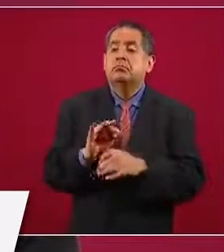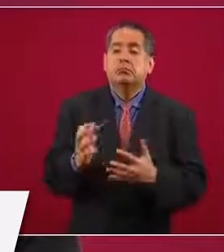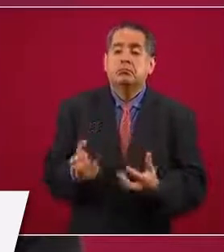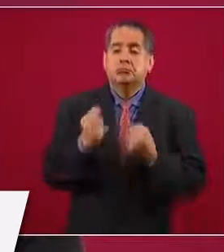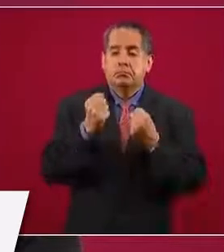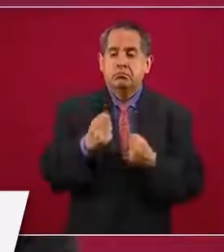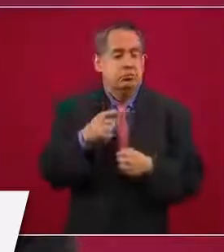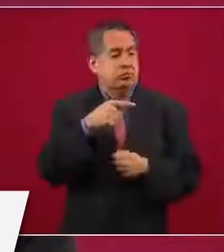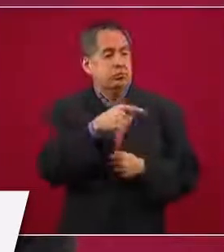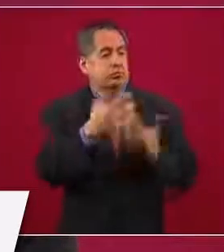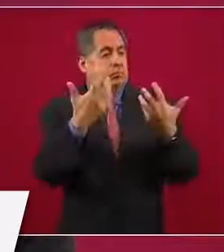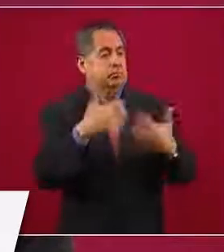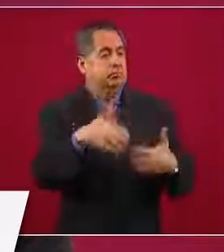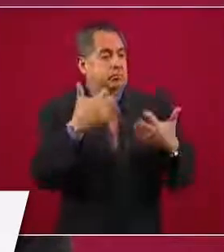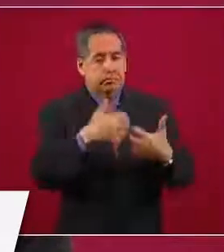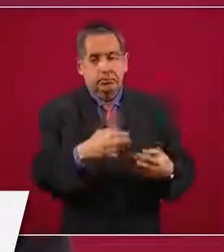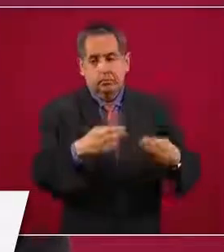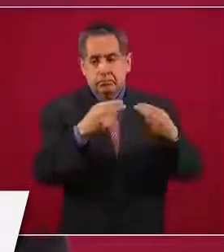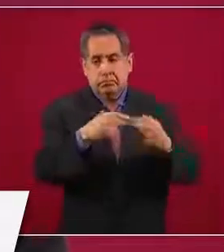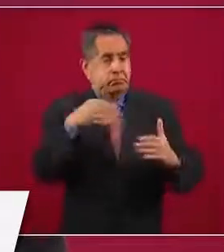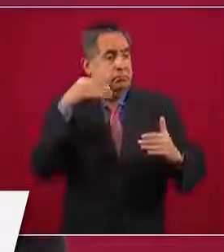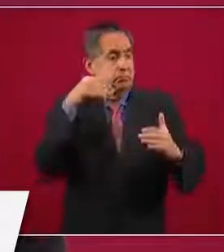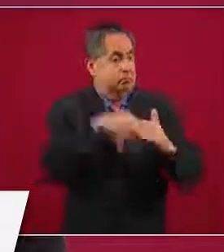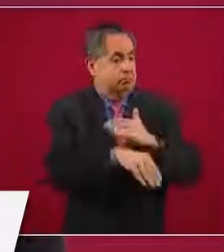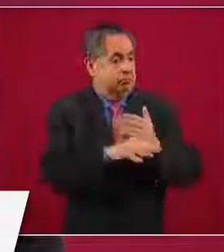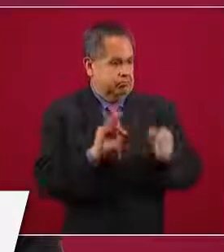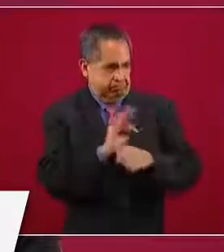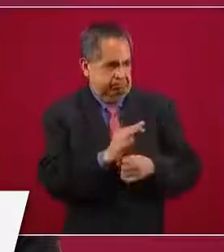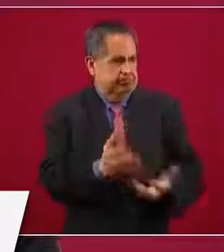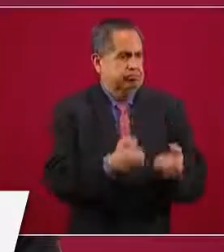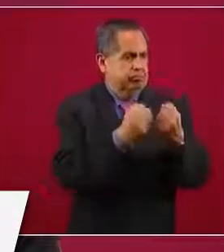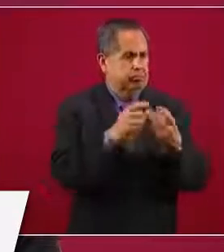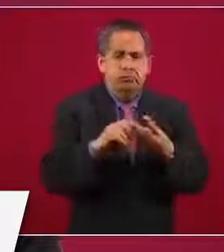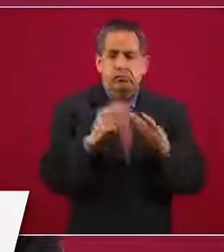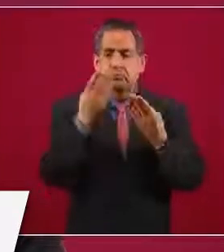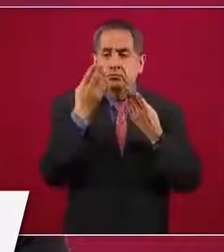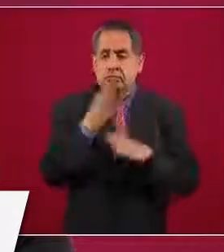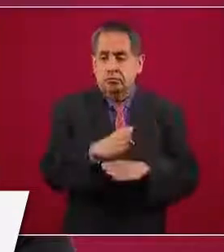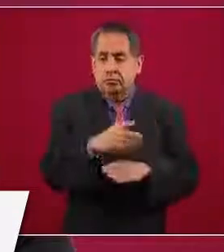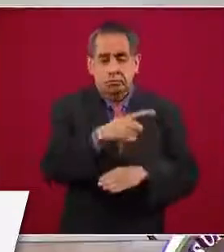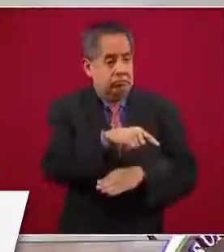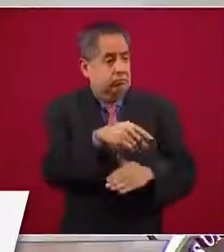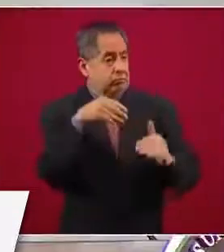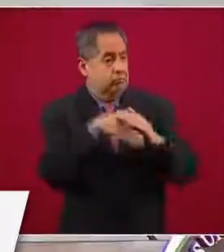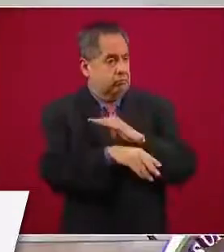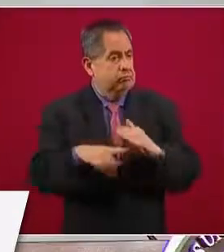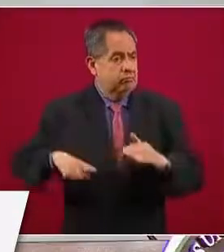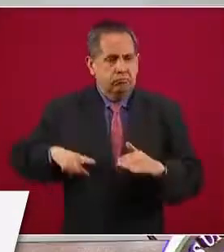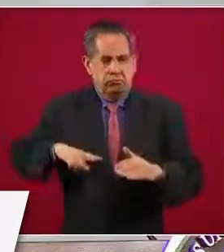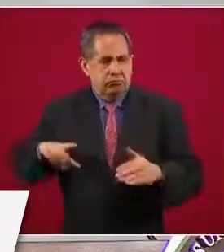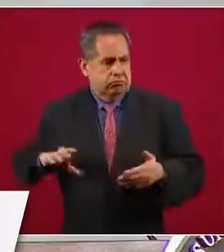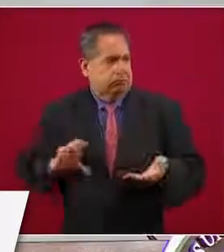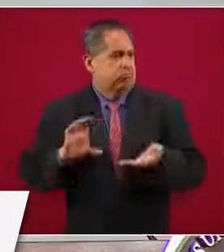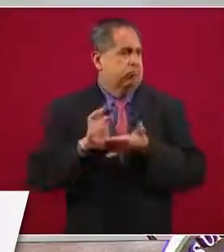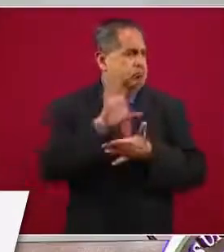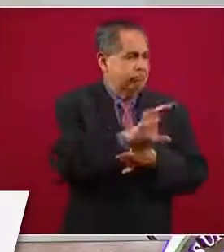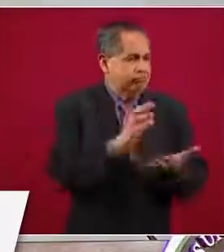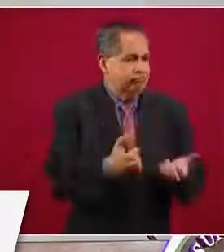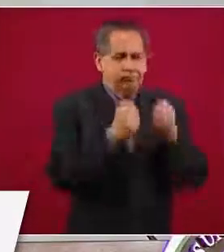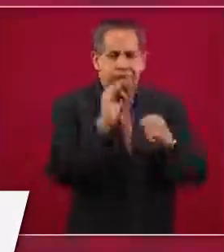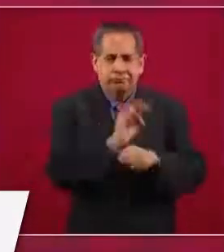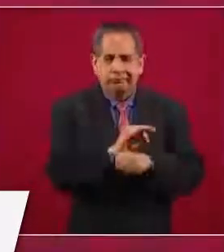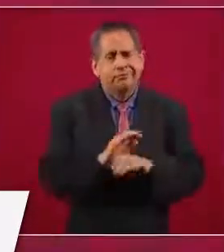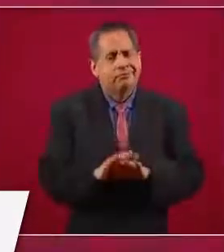a empresas o a bancos e instituciones financieras en quiebra porque eso